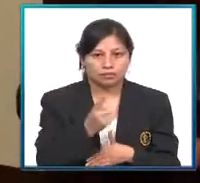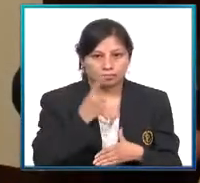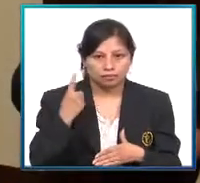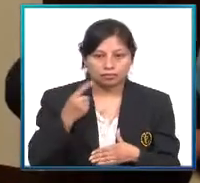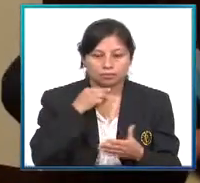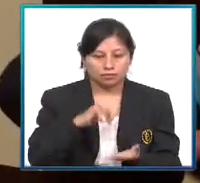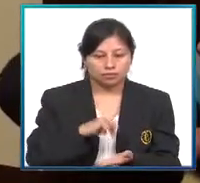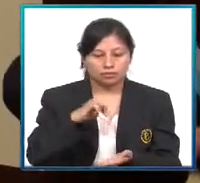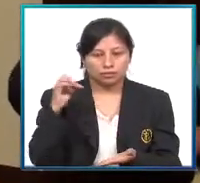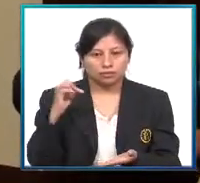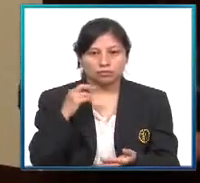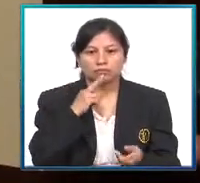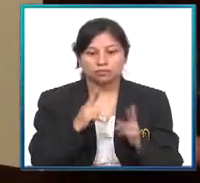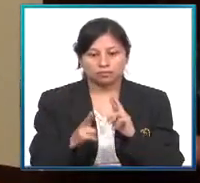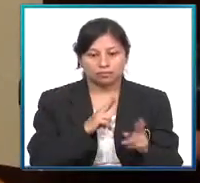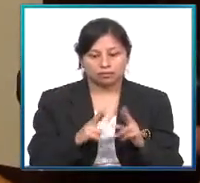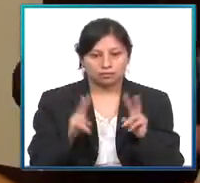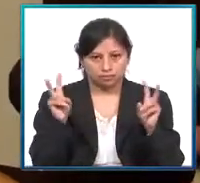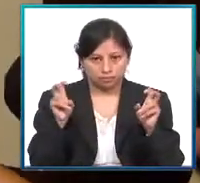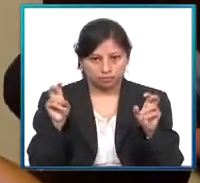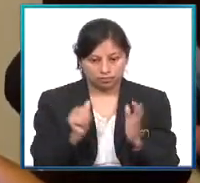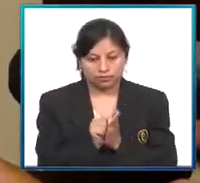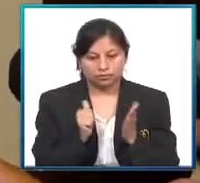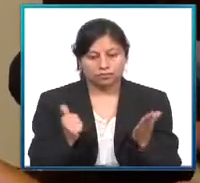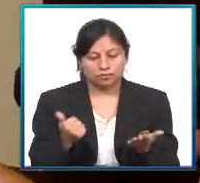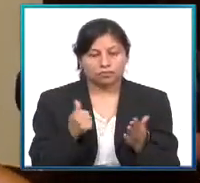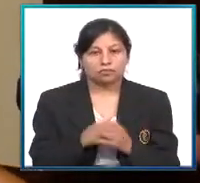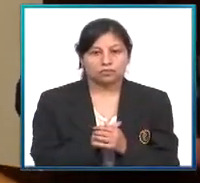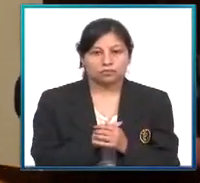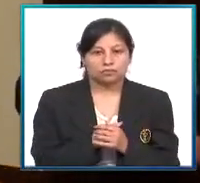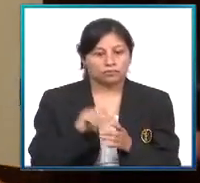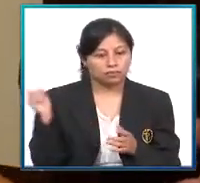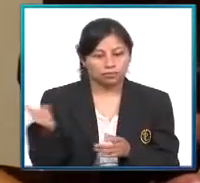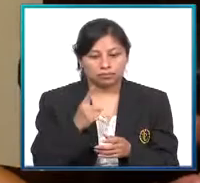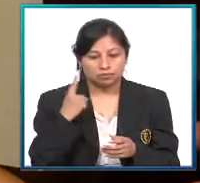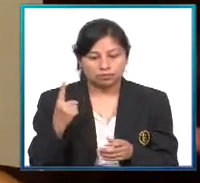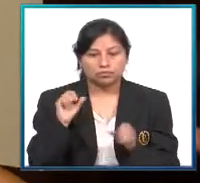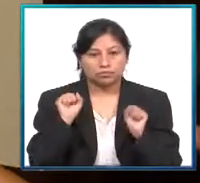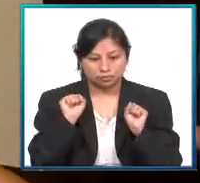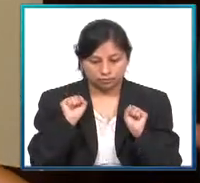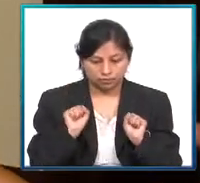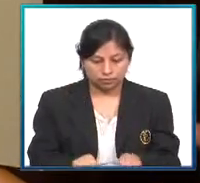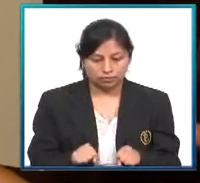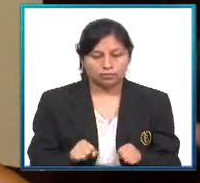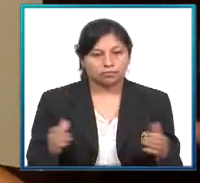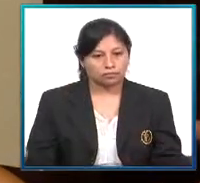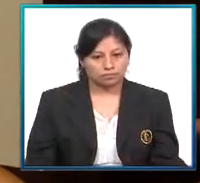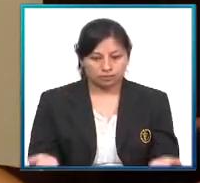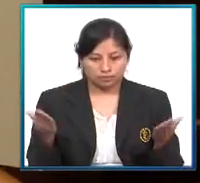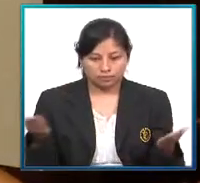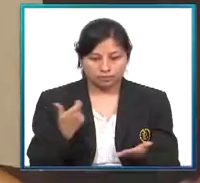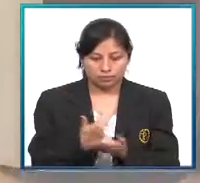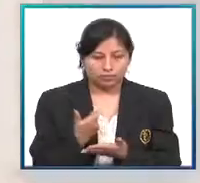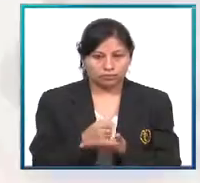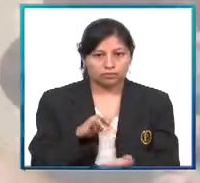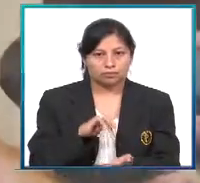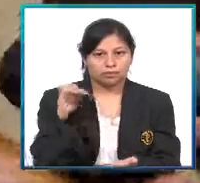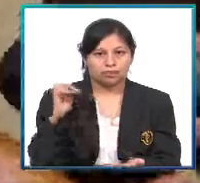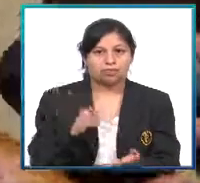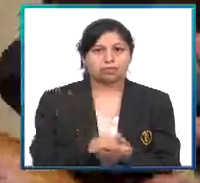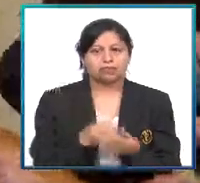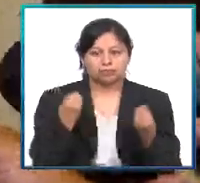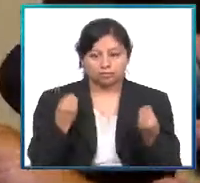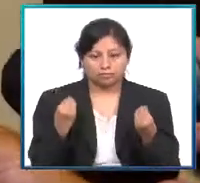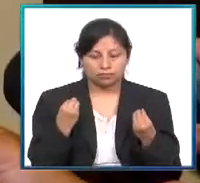para el país referentes al tema de la agenda legislativa, primordiales para poder reactivar la economía del país.